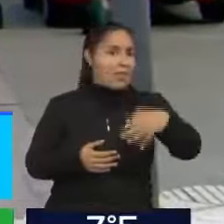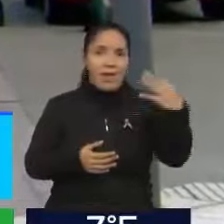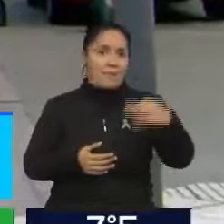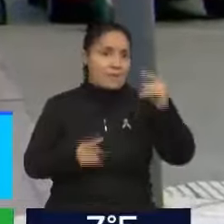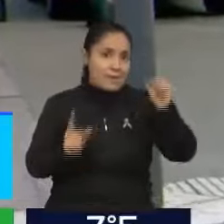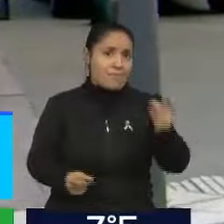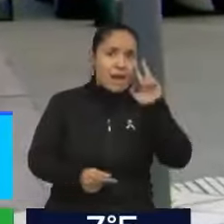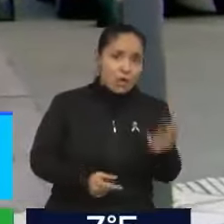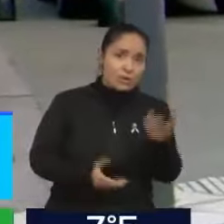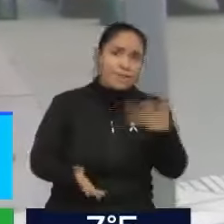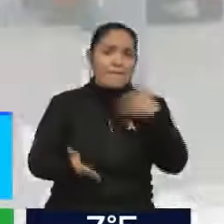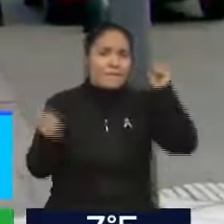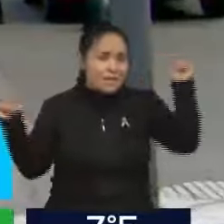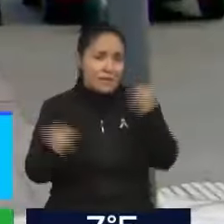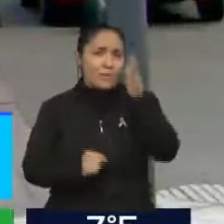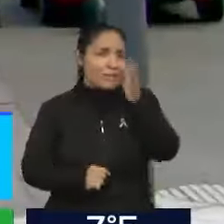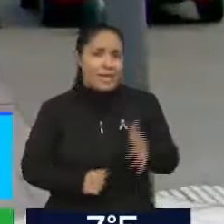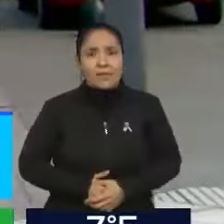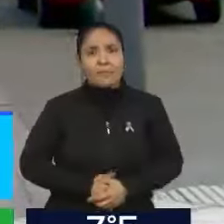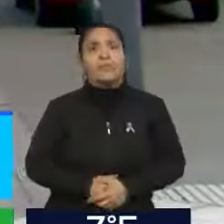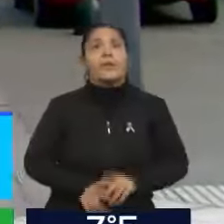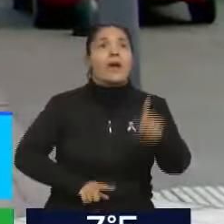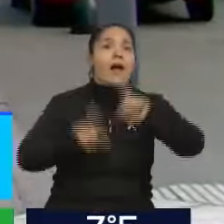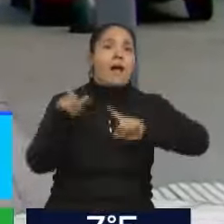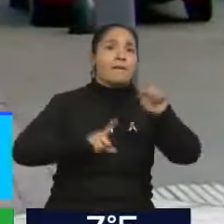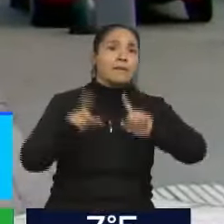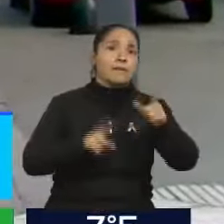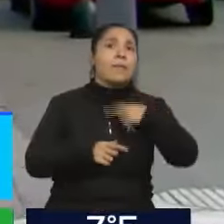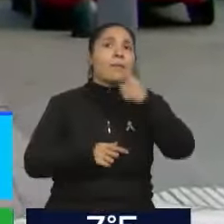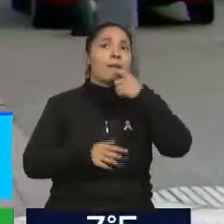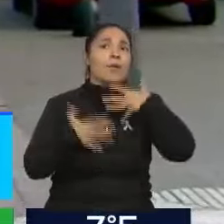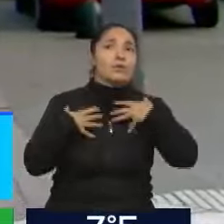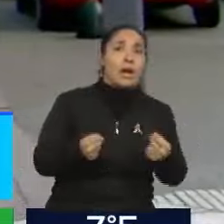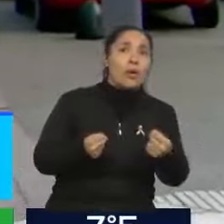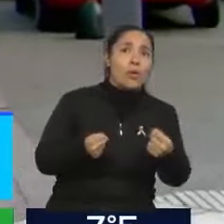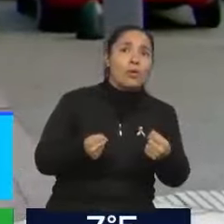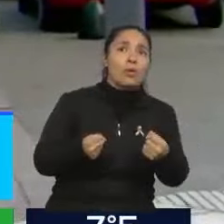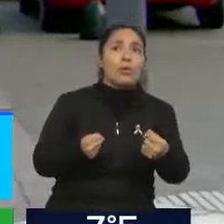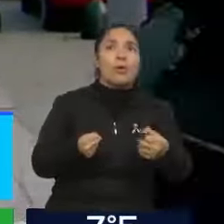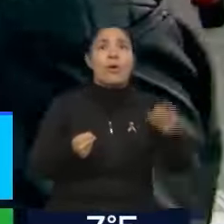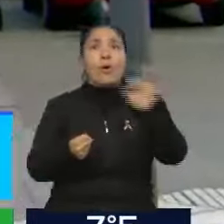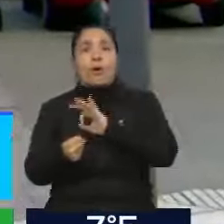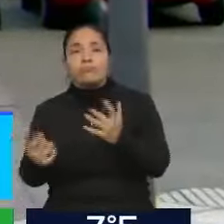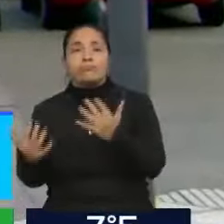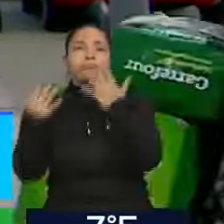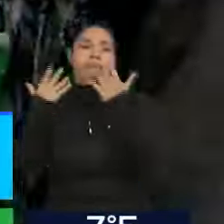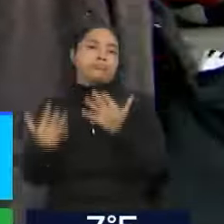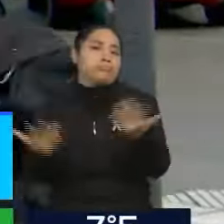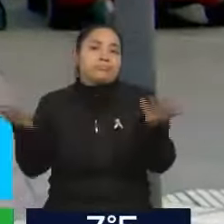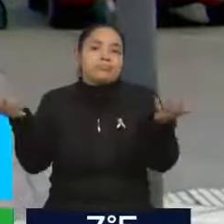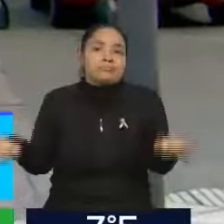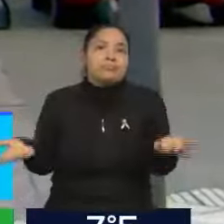es ni con calefacción. Y a veces hay que optar o la salud o la calefacción.